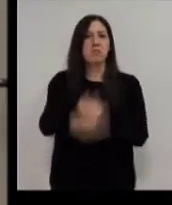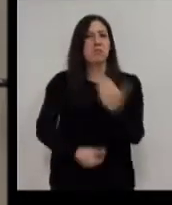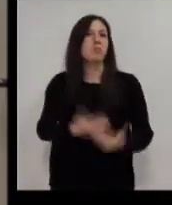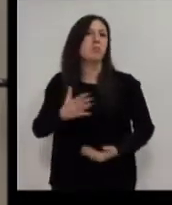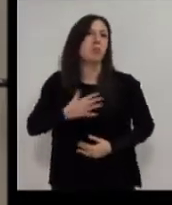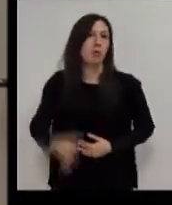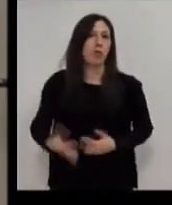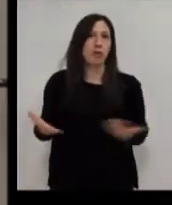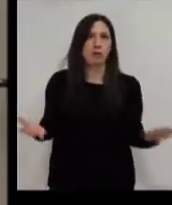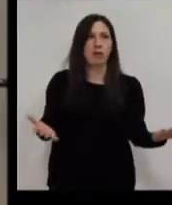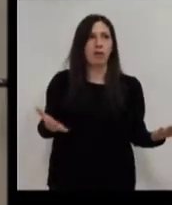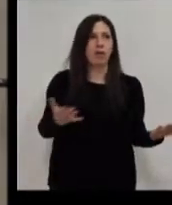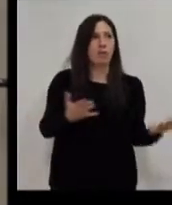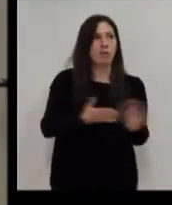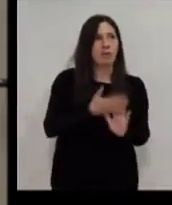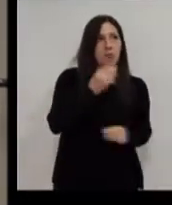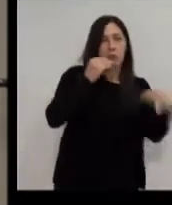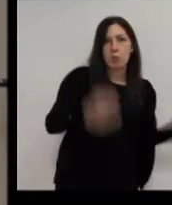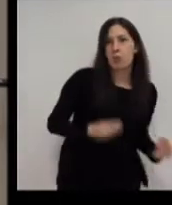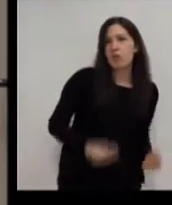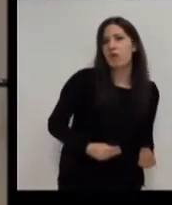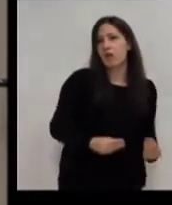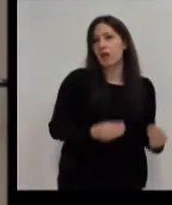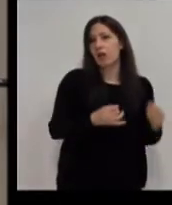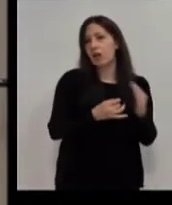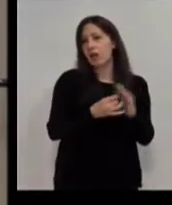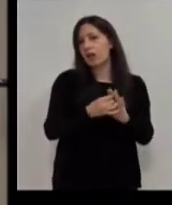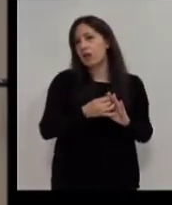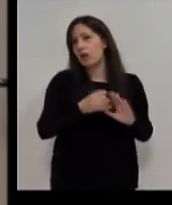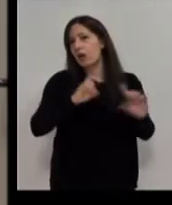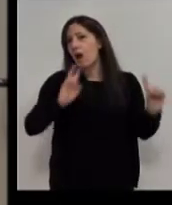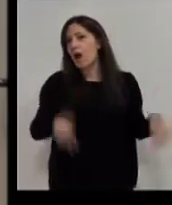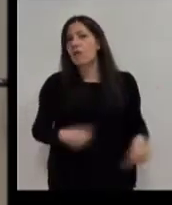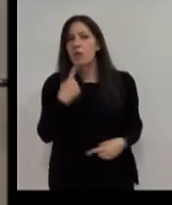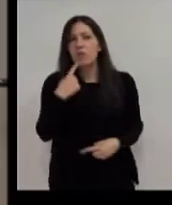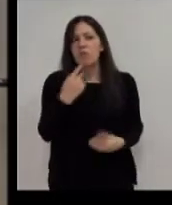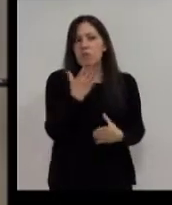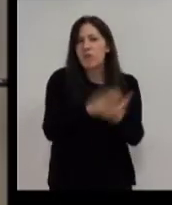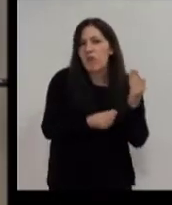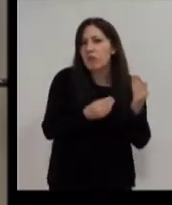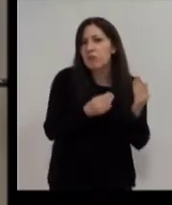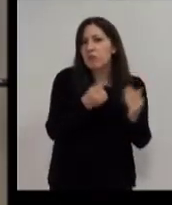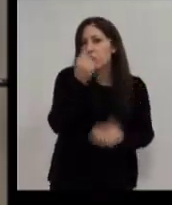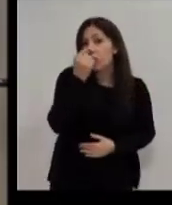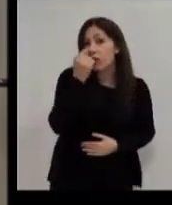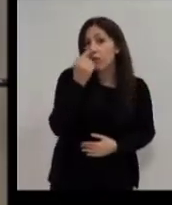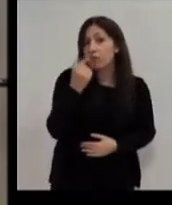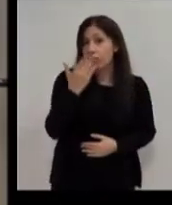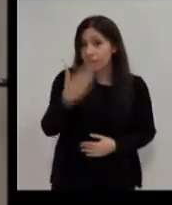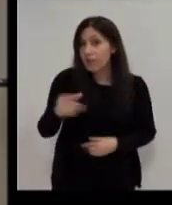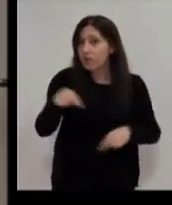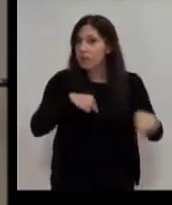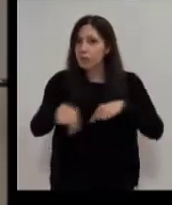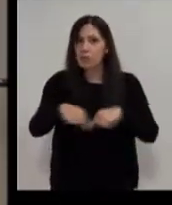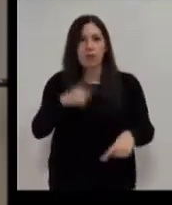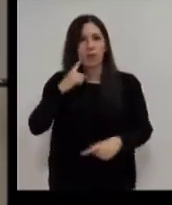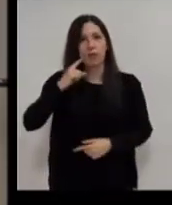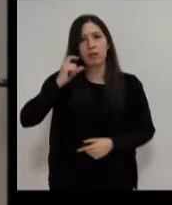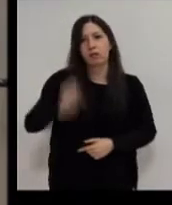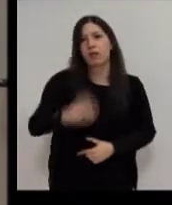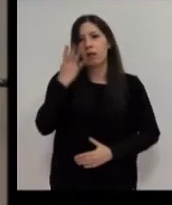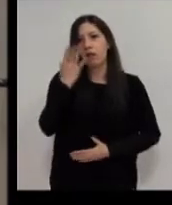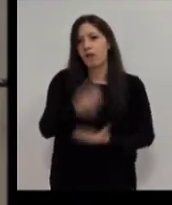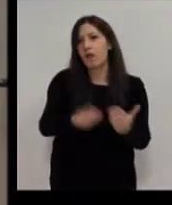otros ámbitos de la vida, pues puedes decir el sobresaliente, el notable, alto, lo doy, aunque he visto este pequeño fallo. En